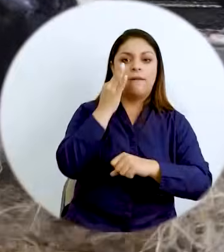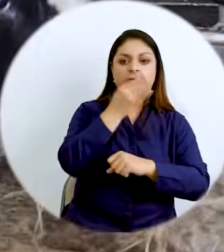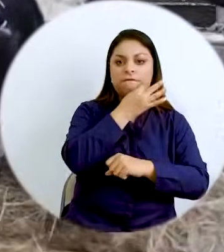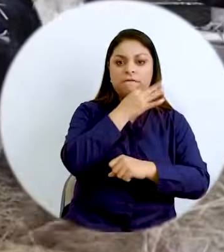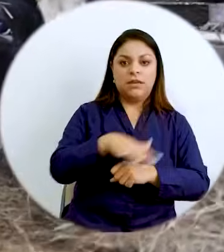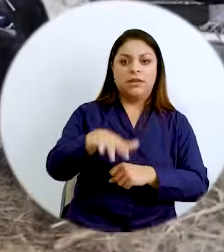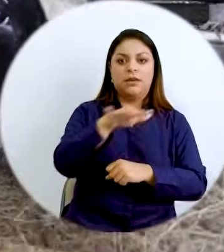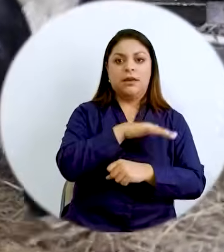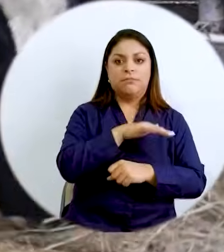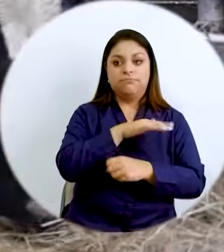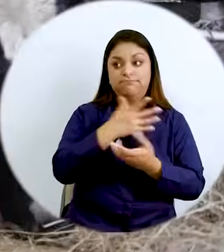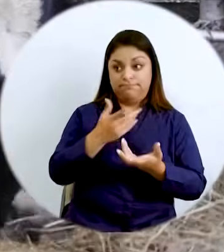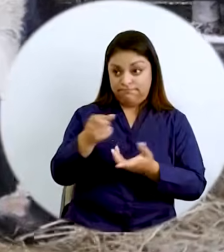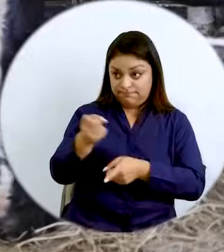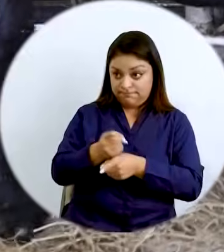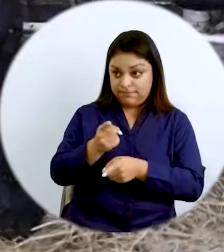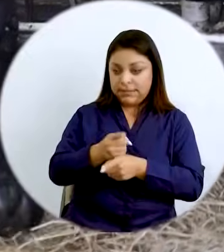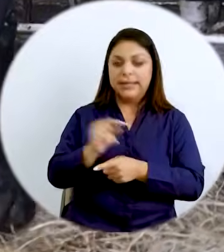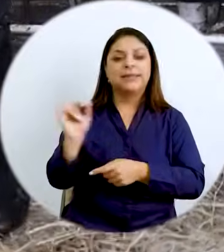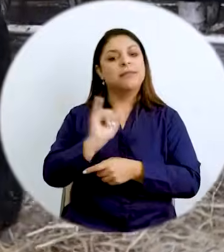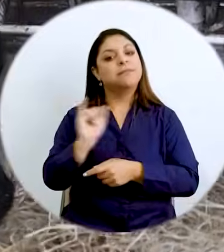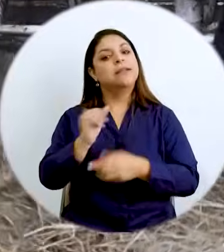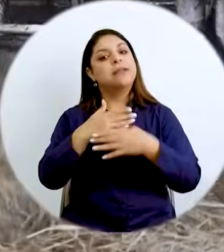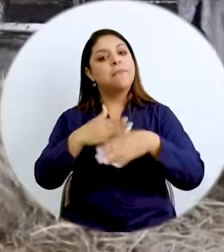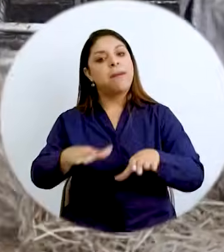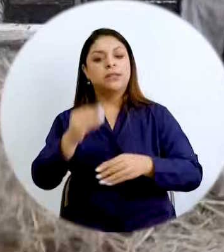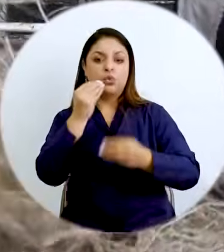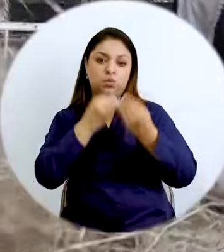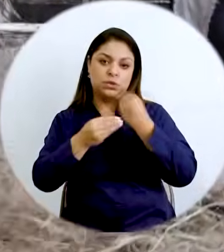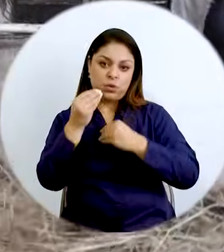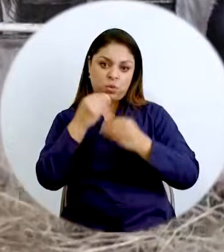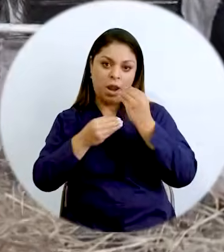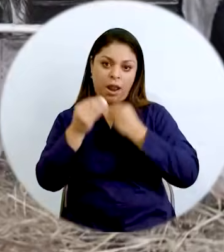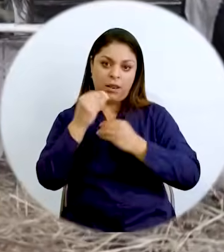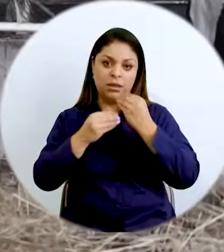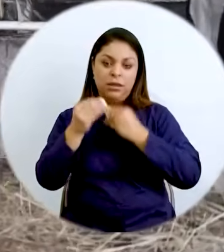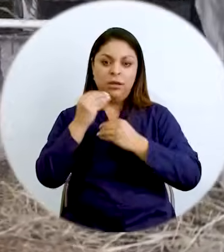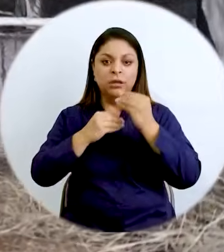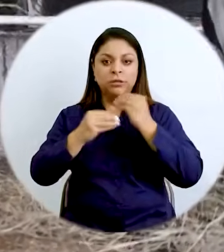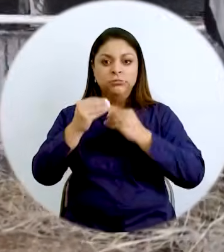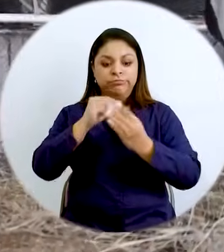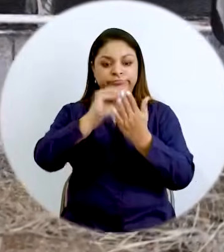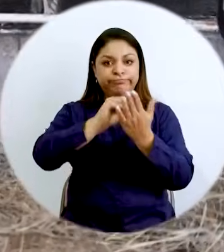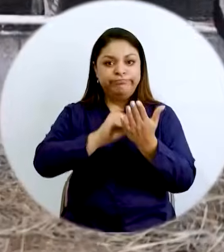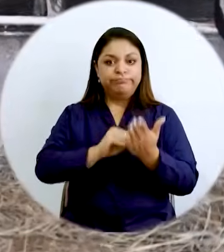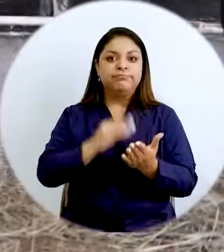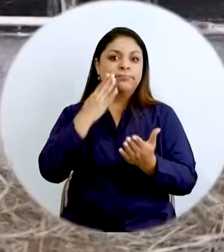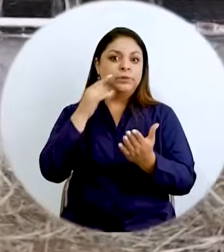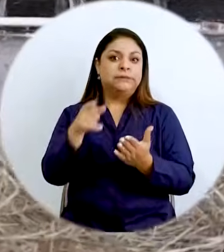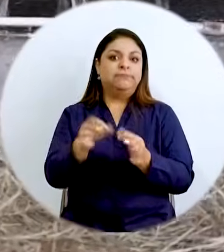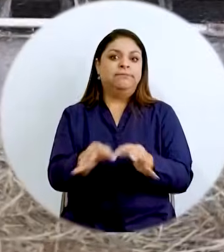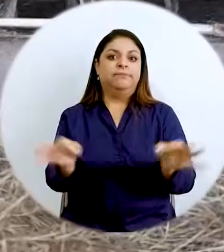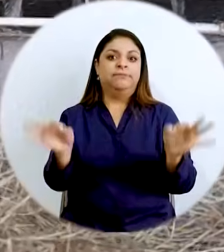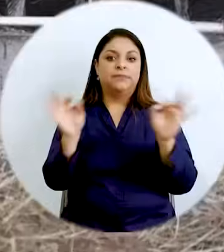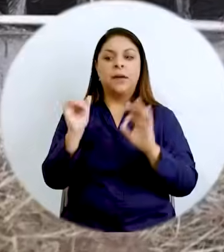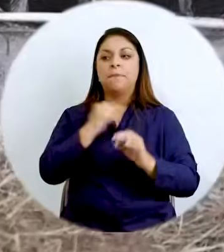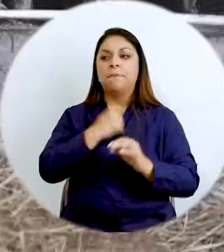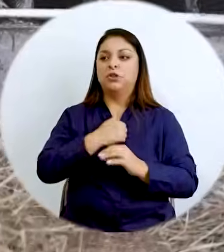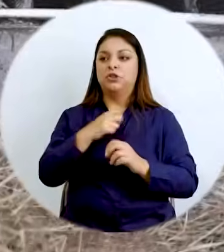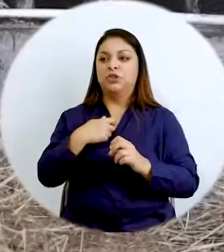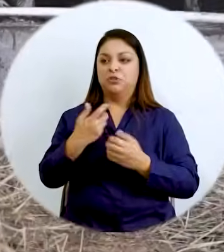puede mejorar en la finca. Y Jorge puede complementar en la parte nutricional, porque lleva toda esa parte. También.